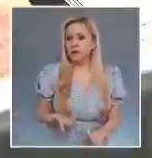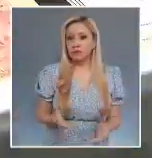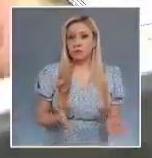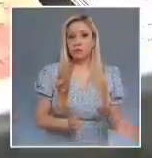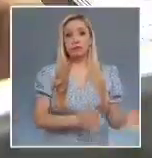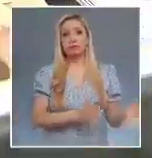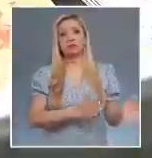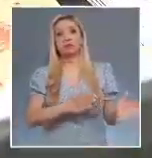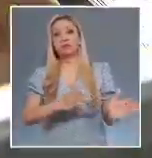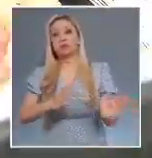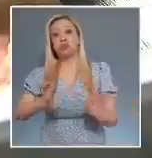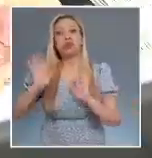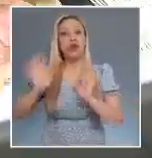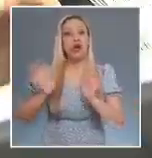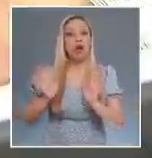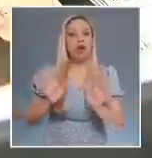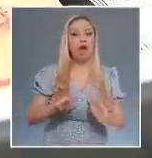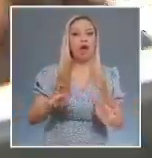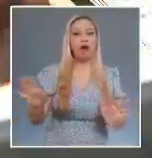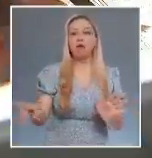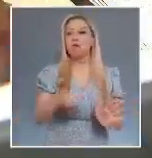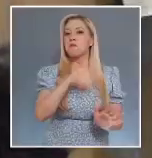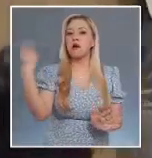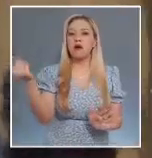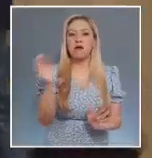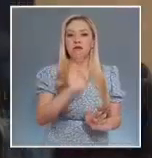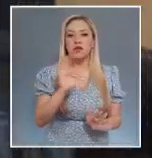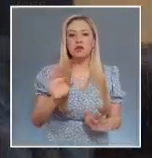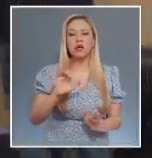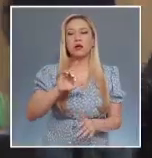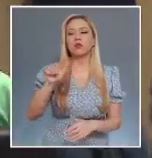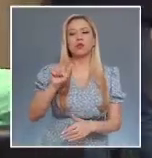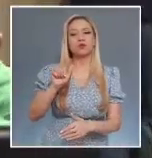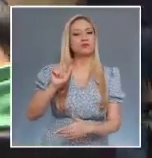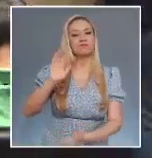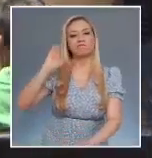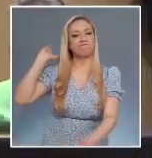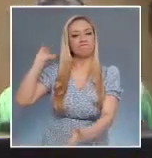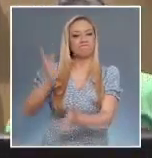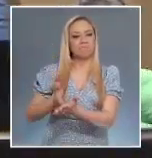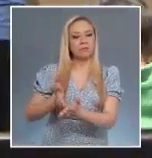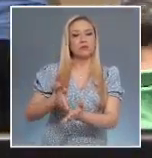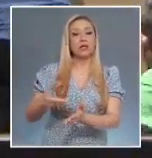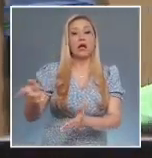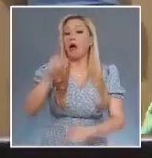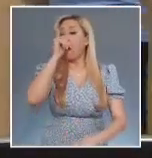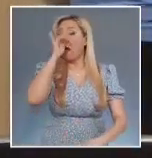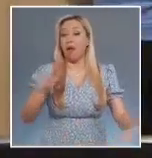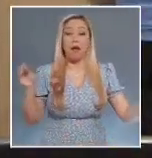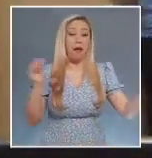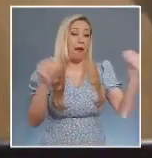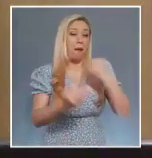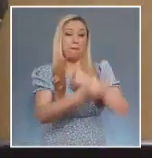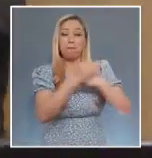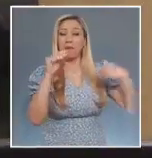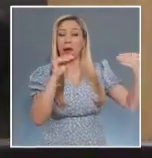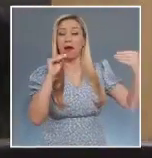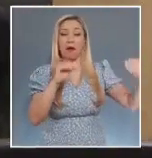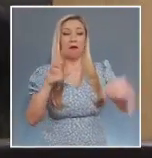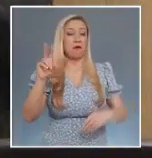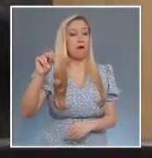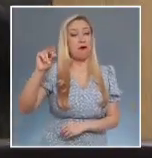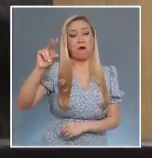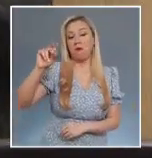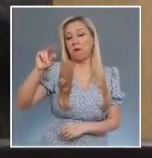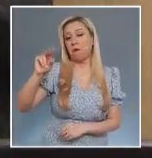medida que fue impugnada vía Amparo indirecto cuestionando la constitucionalidad de dicha Norma por no prever el plazo